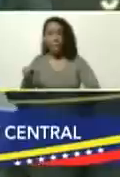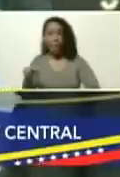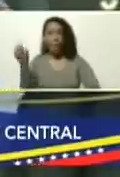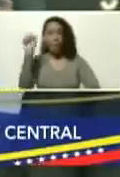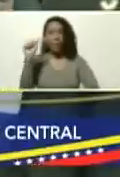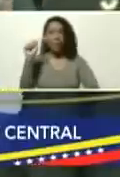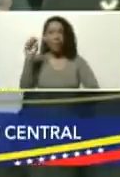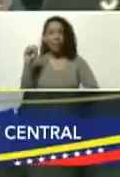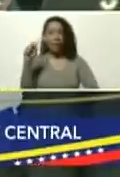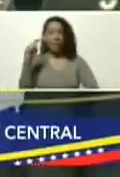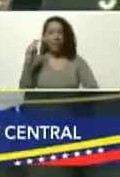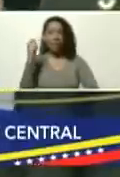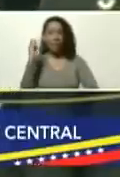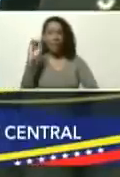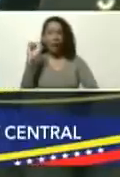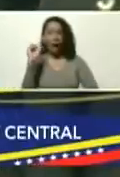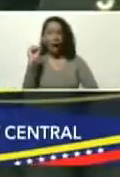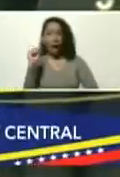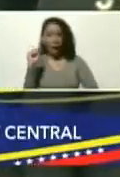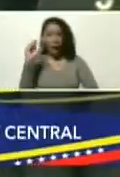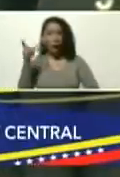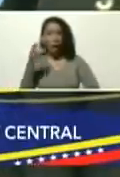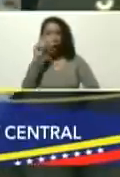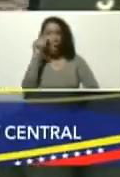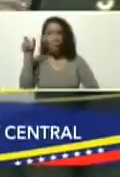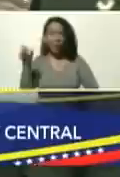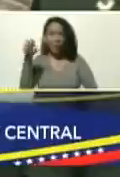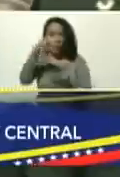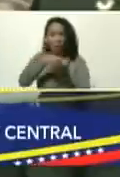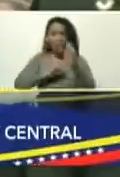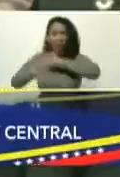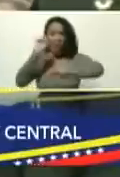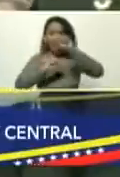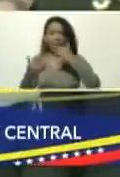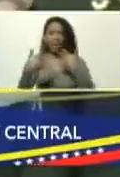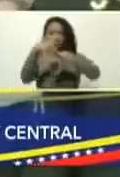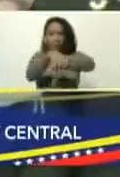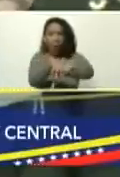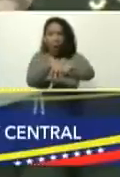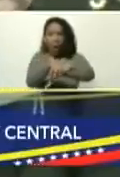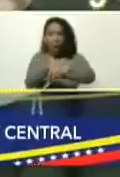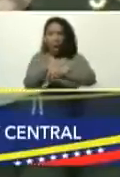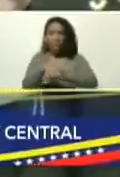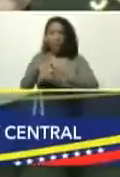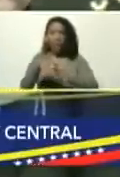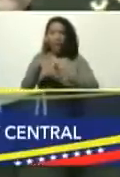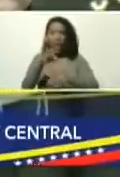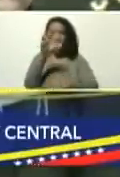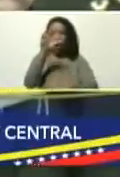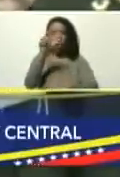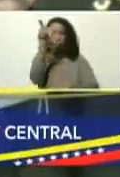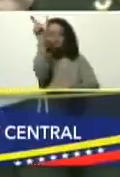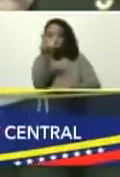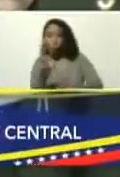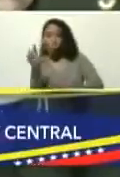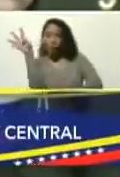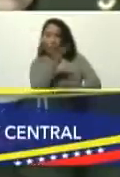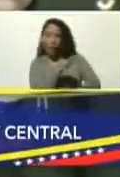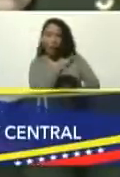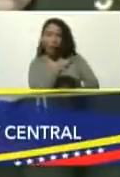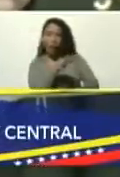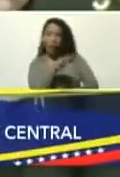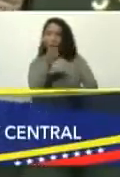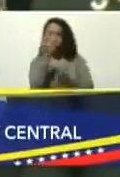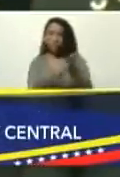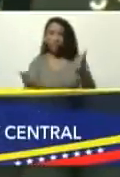Martínez. En la región de defensa integral Guayana, he ratificado al mayor